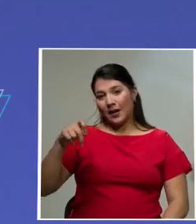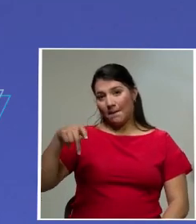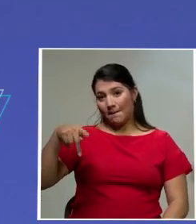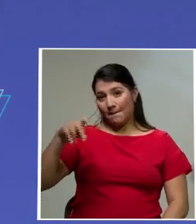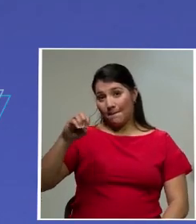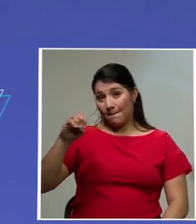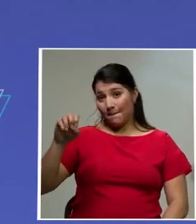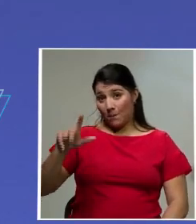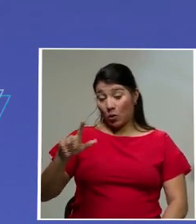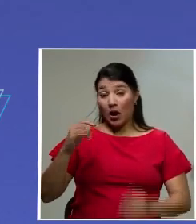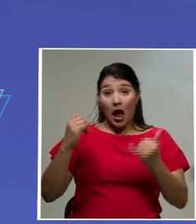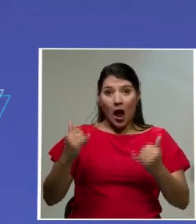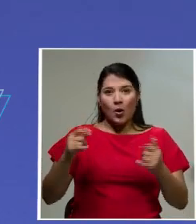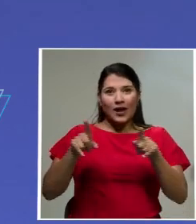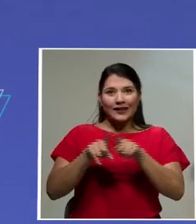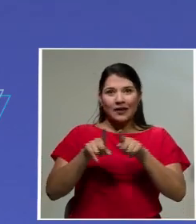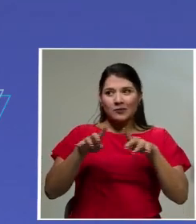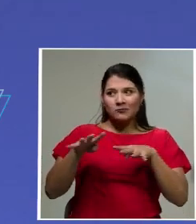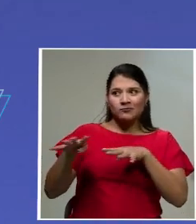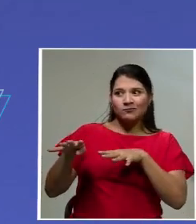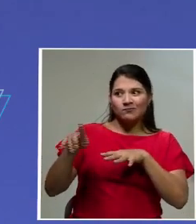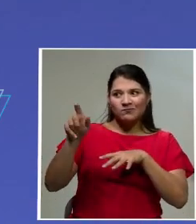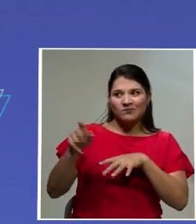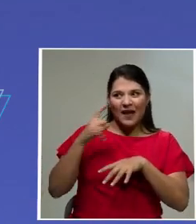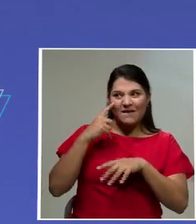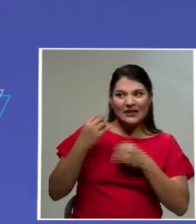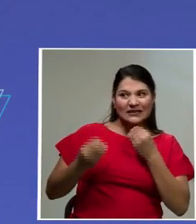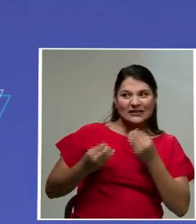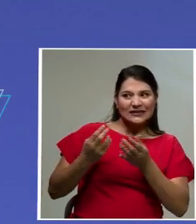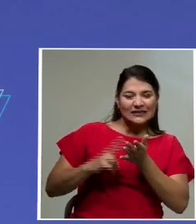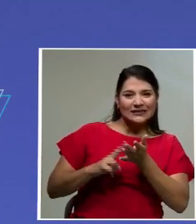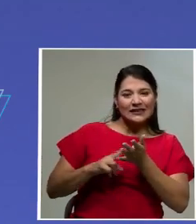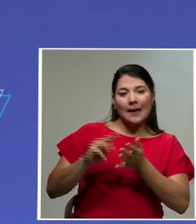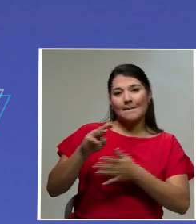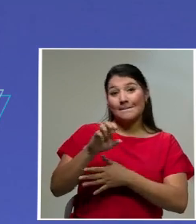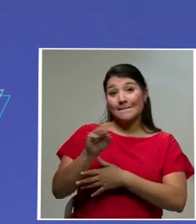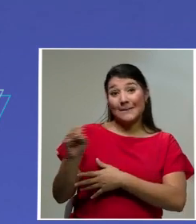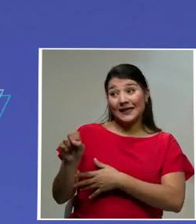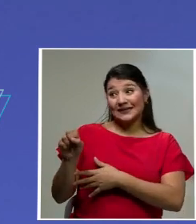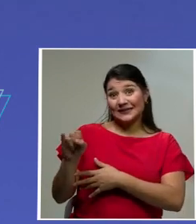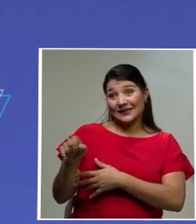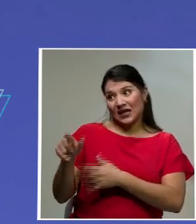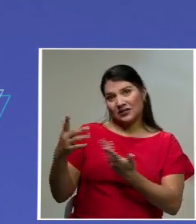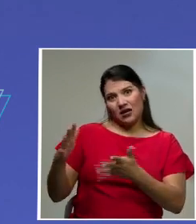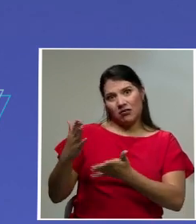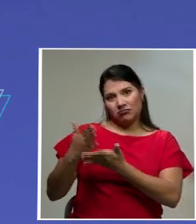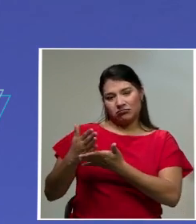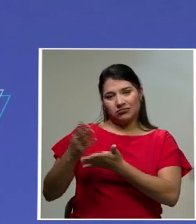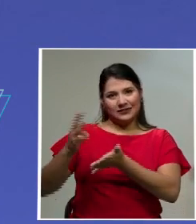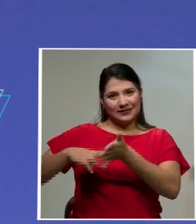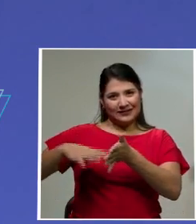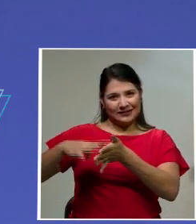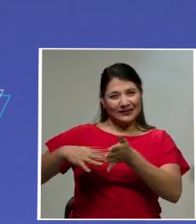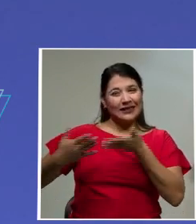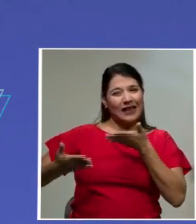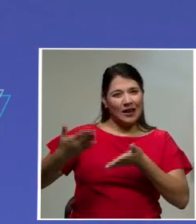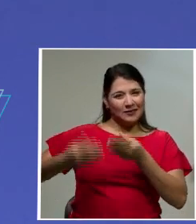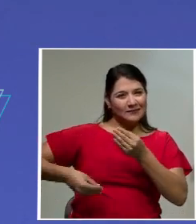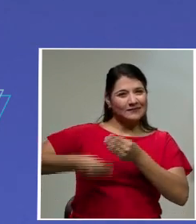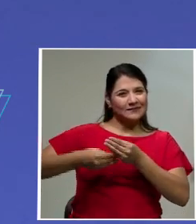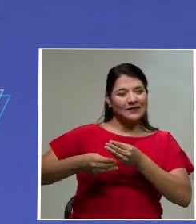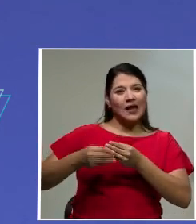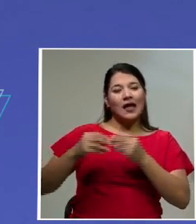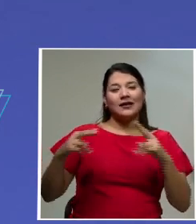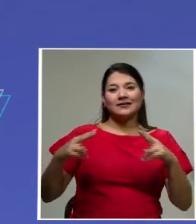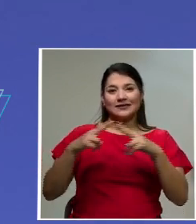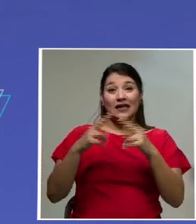fuera poco, ahora los ojos están sobre Lionel Messi, quien dejó el Barcelona y es casi un hecho que será el nuevo refuerzo del conjunto parisino.